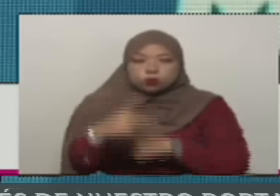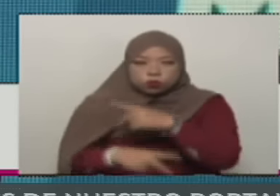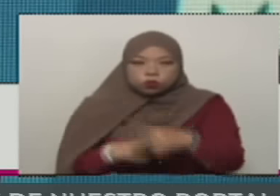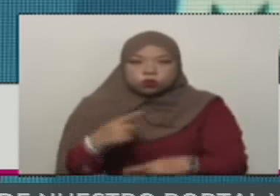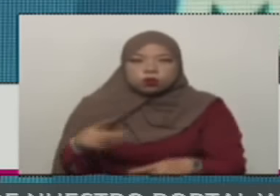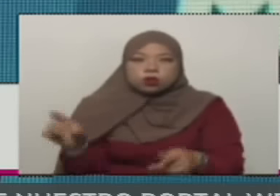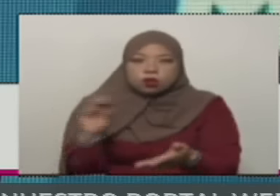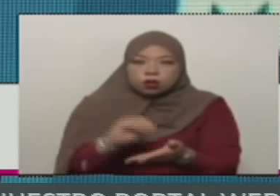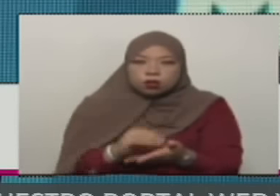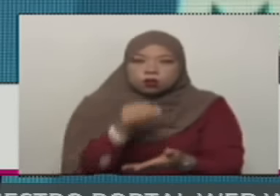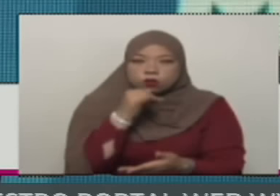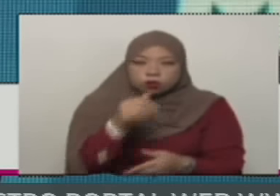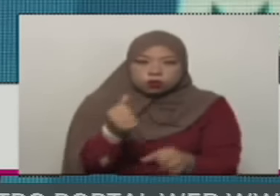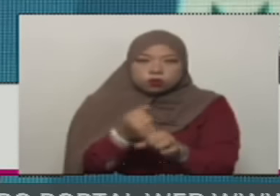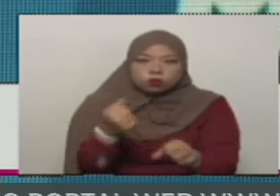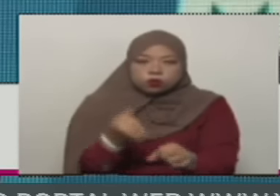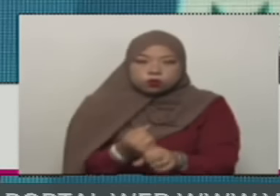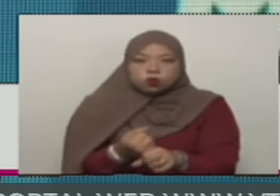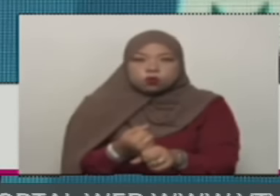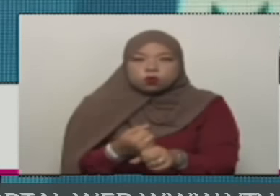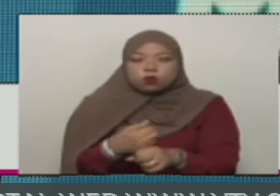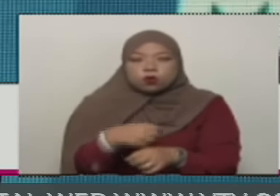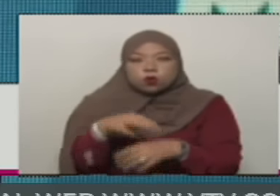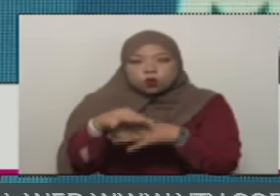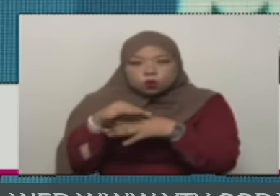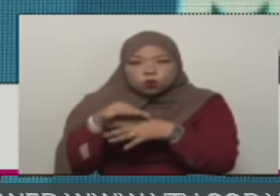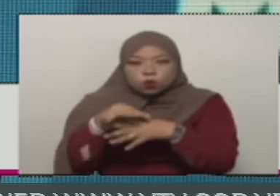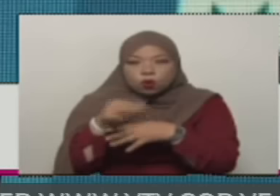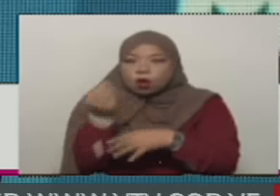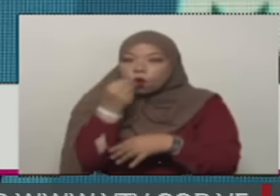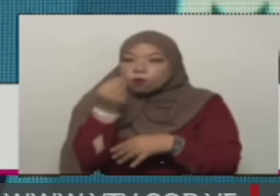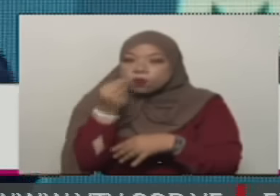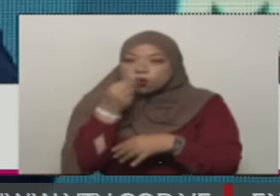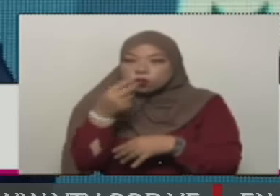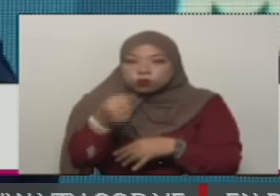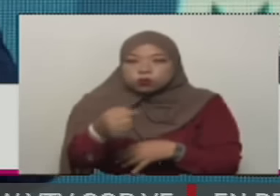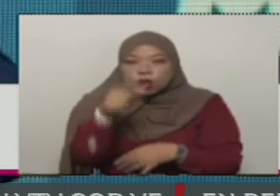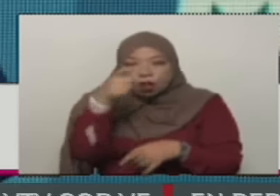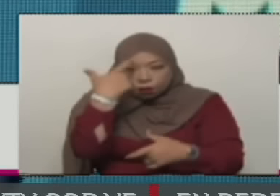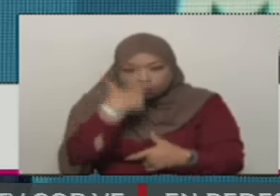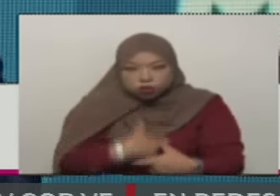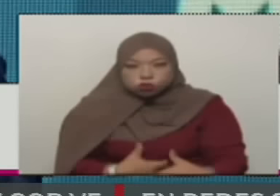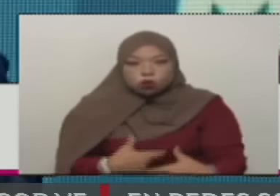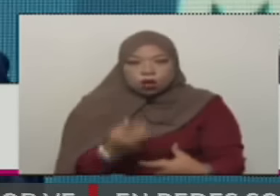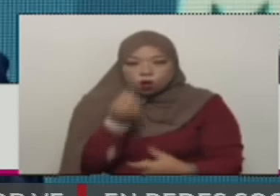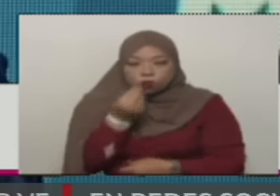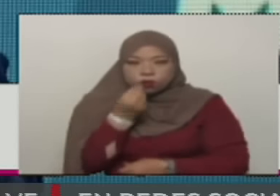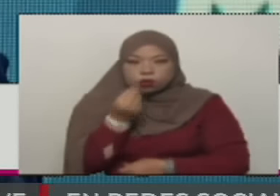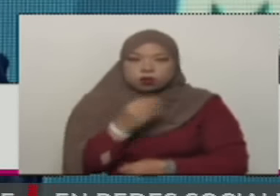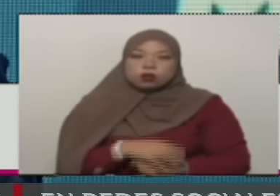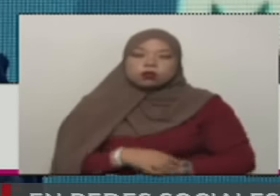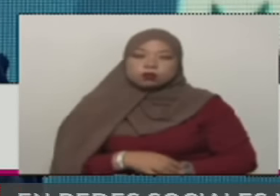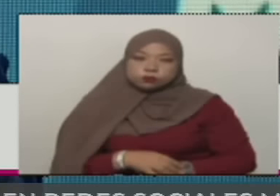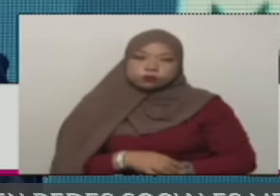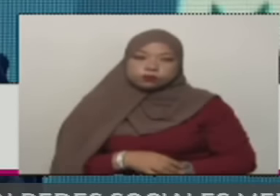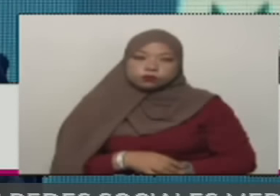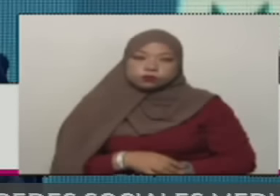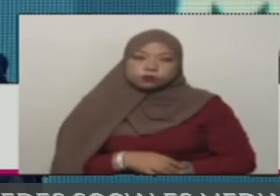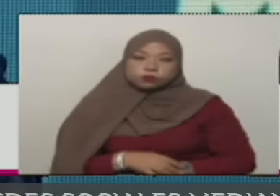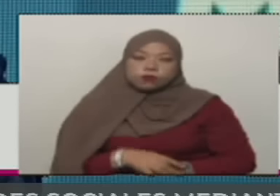la redundancia, los carbohidratos que consume el ser humano. Sí, y no basta a gente